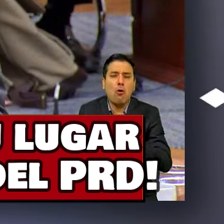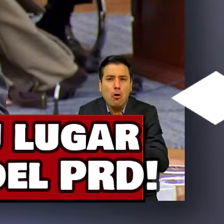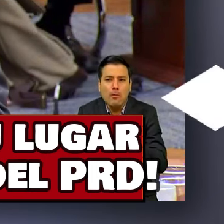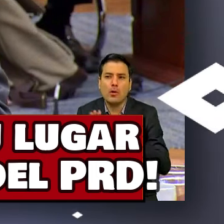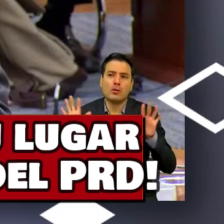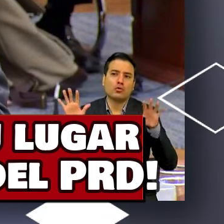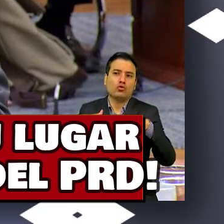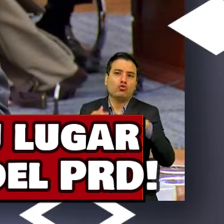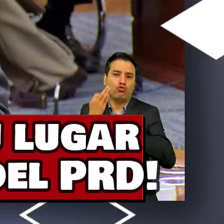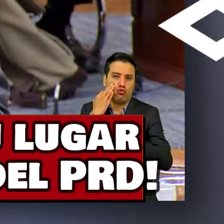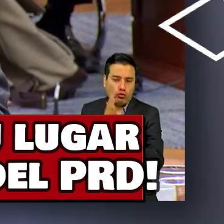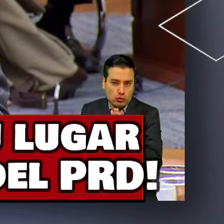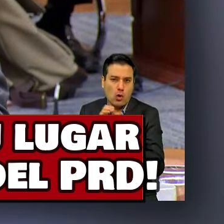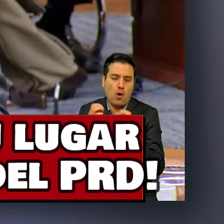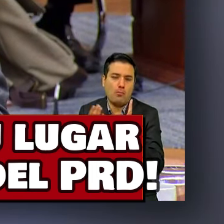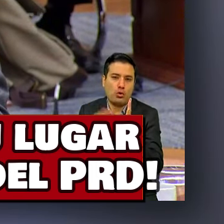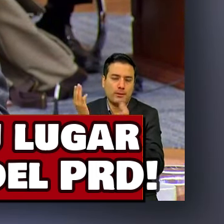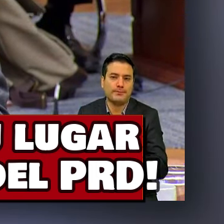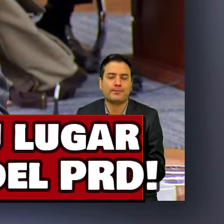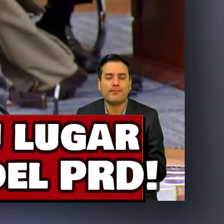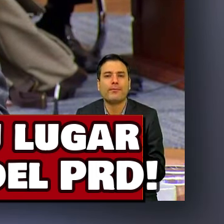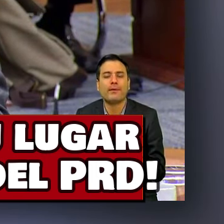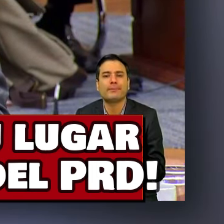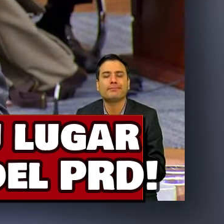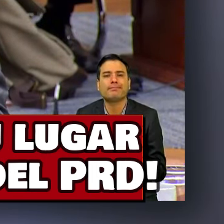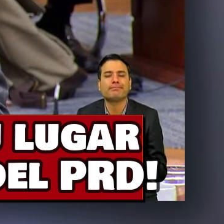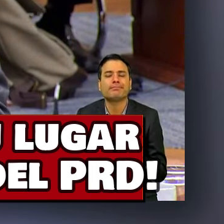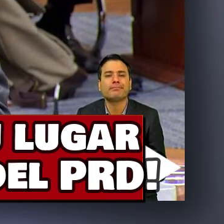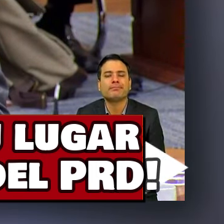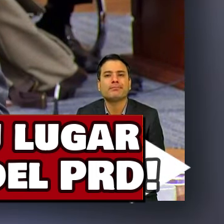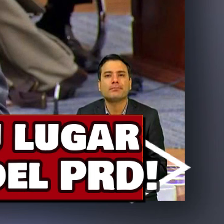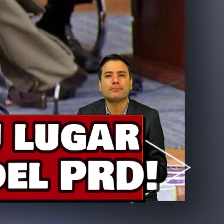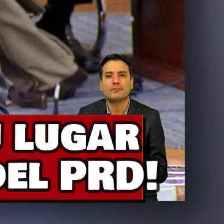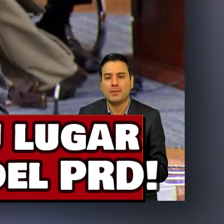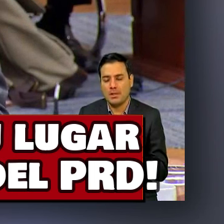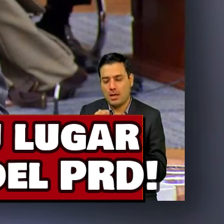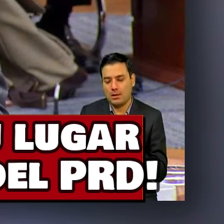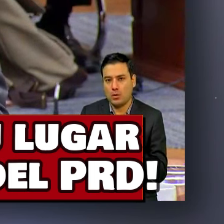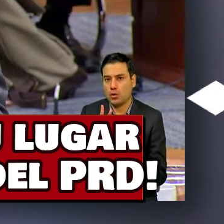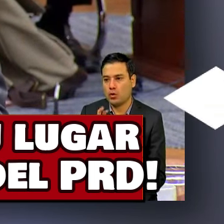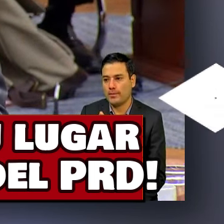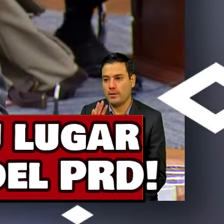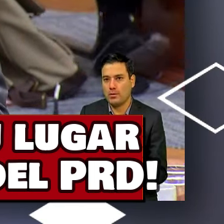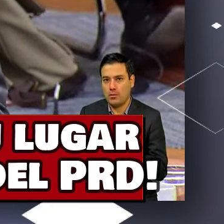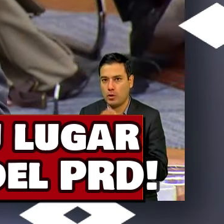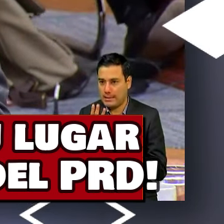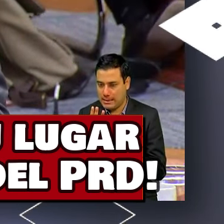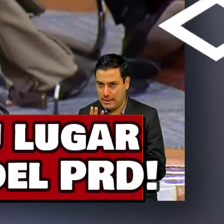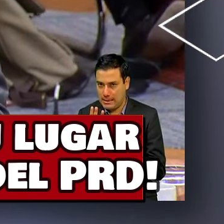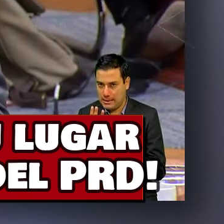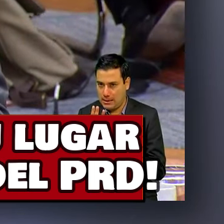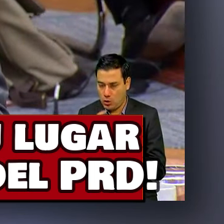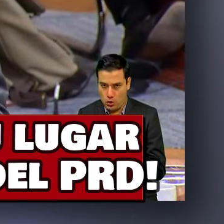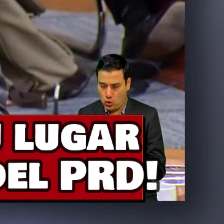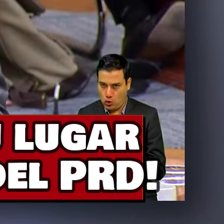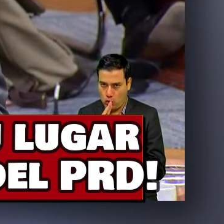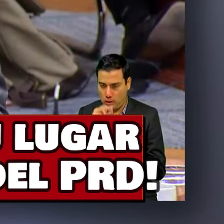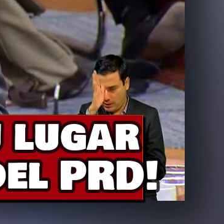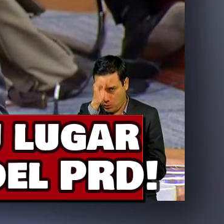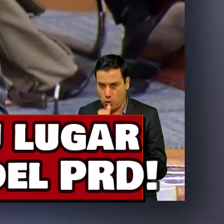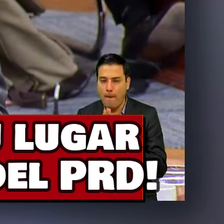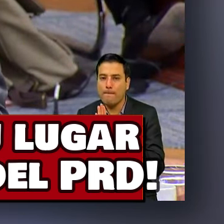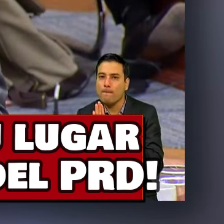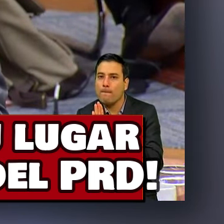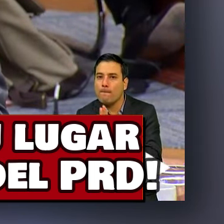multa. La razón de mi oposición a la aplicación del 229, numeral 3, es que dados